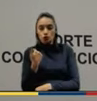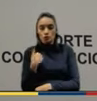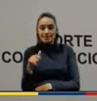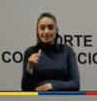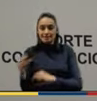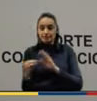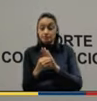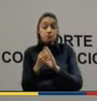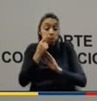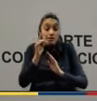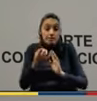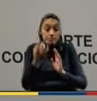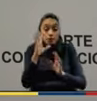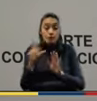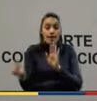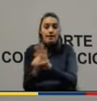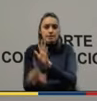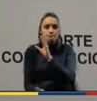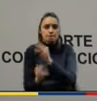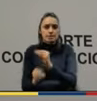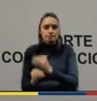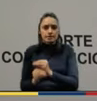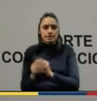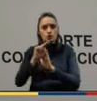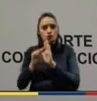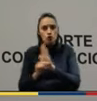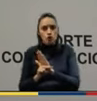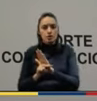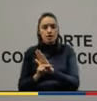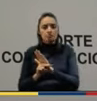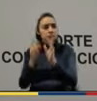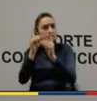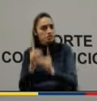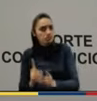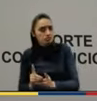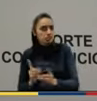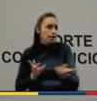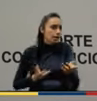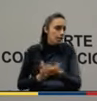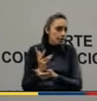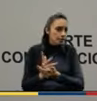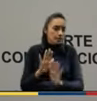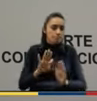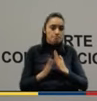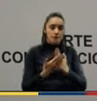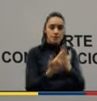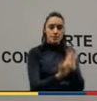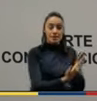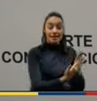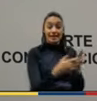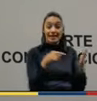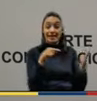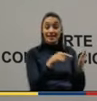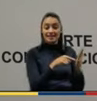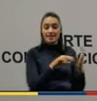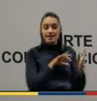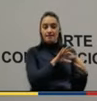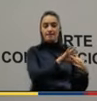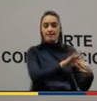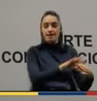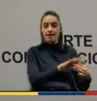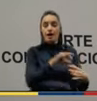se puede incluir una amplia gama de leyes o de normas o de disposiciones o de recomendaciones con efectos cuasi vinculantes bajo